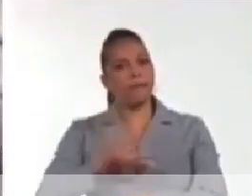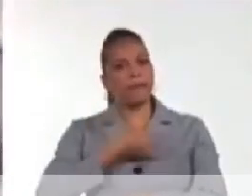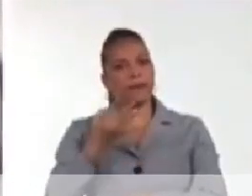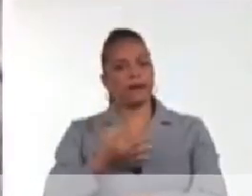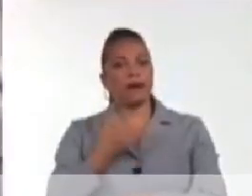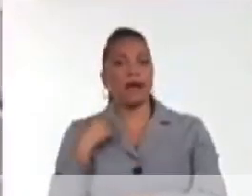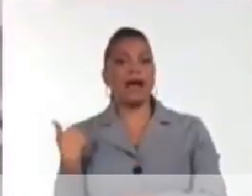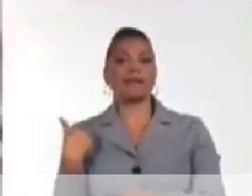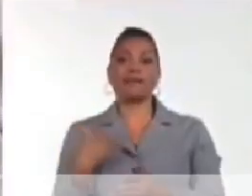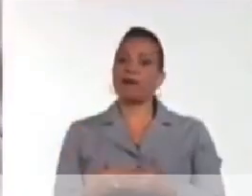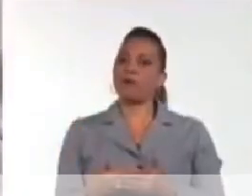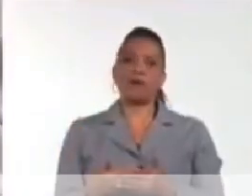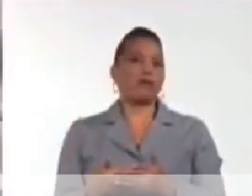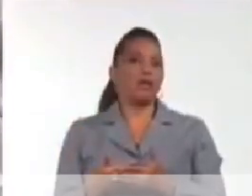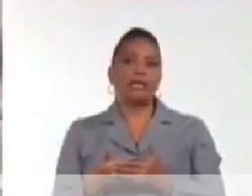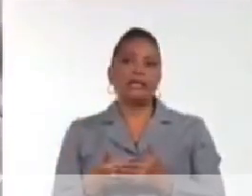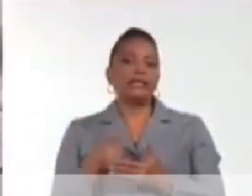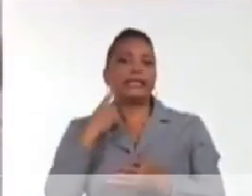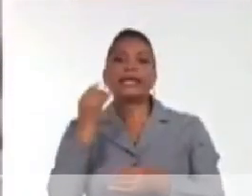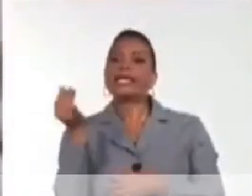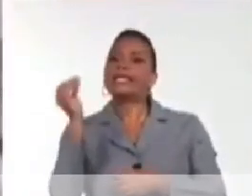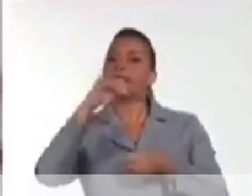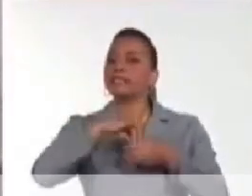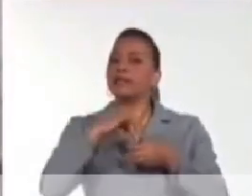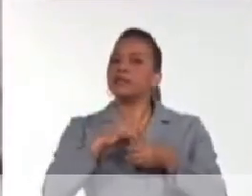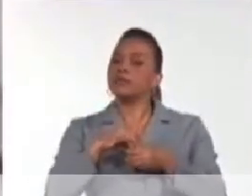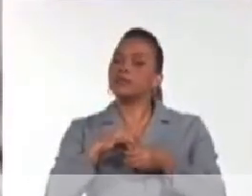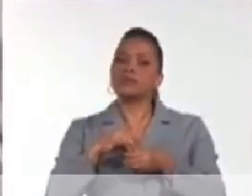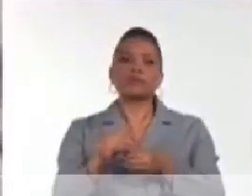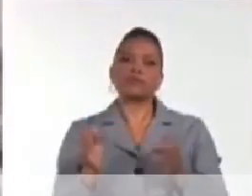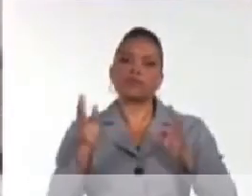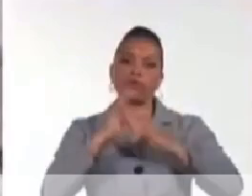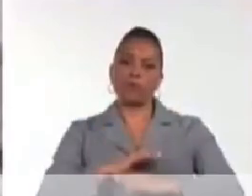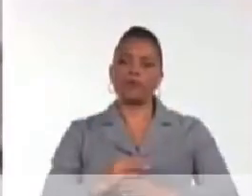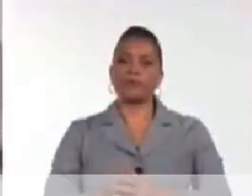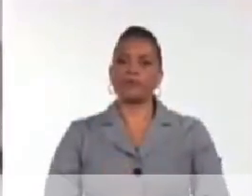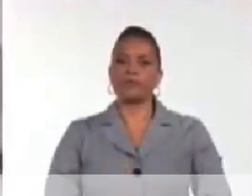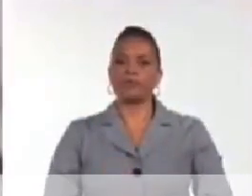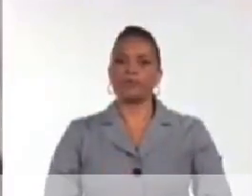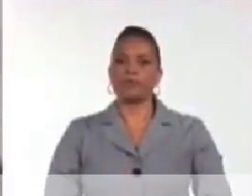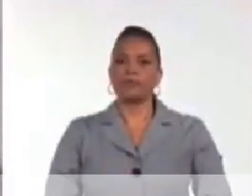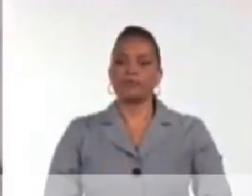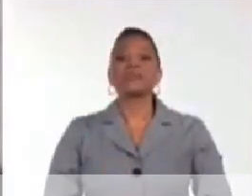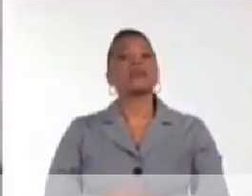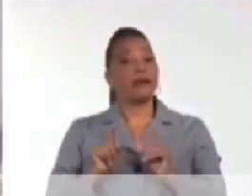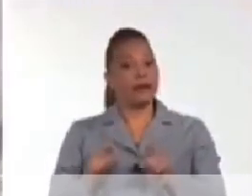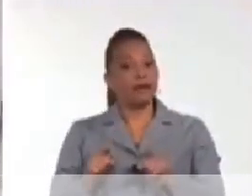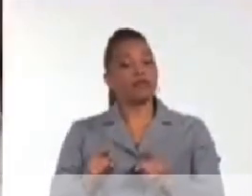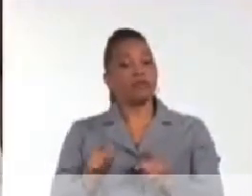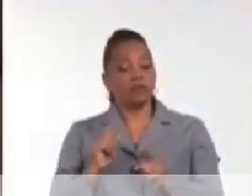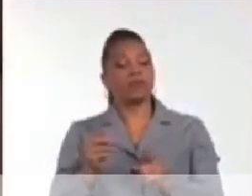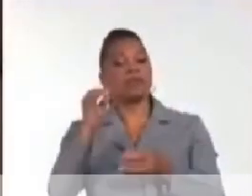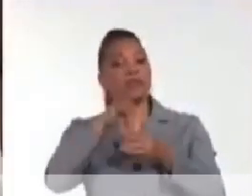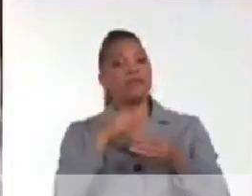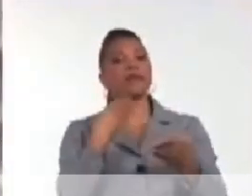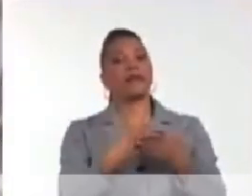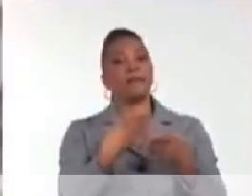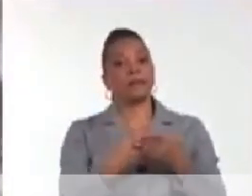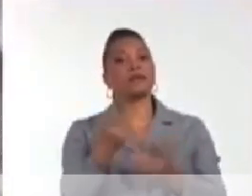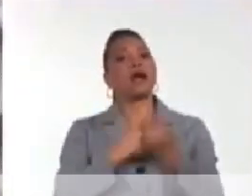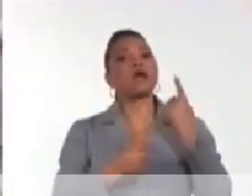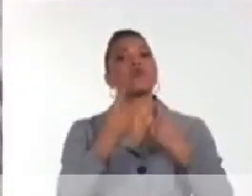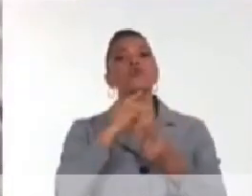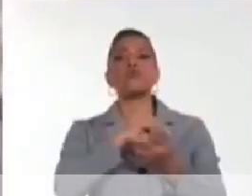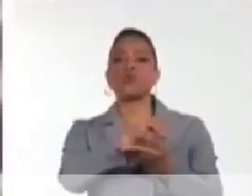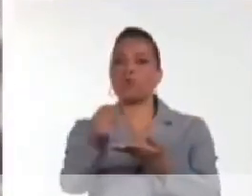ahora no tienen el ingreso que realmente merece. Eso está pasando en algunos lugares. Yo